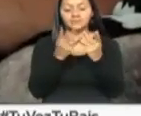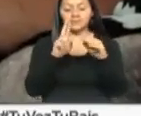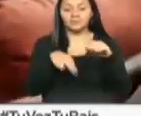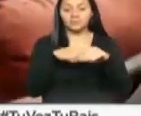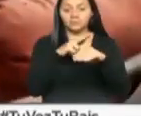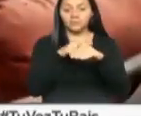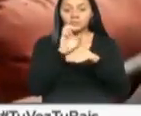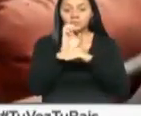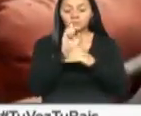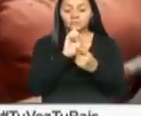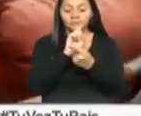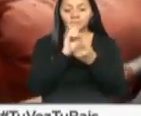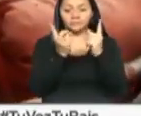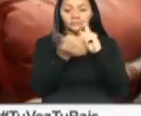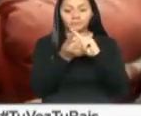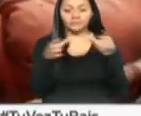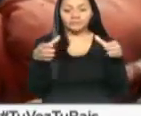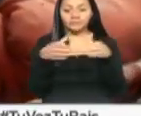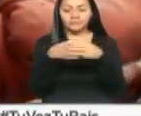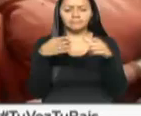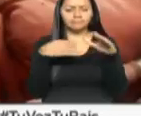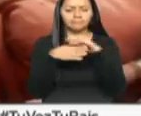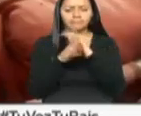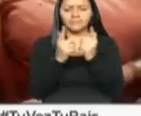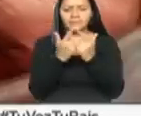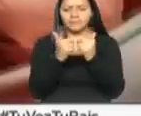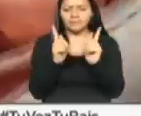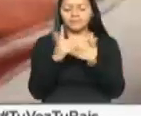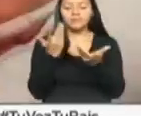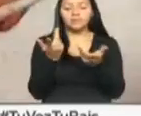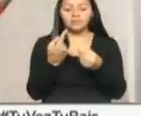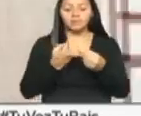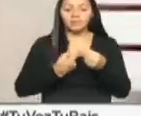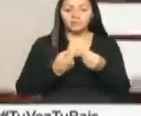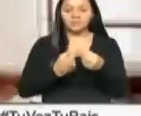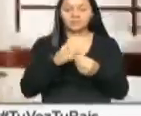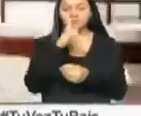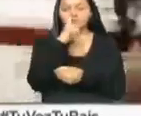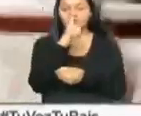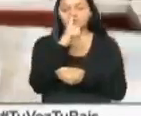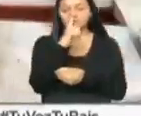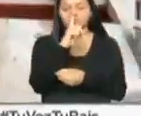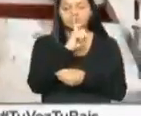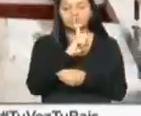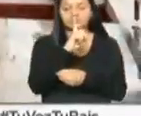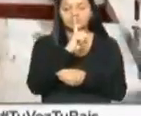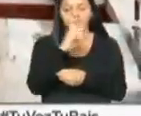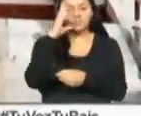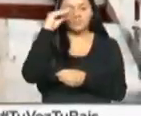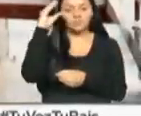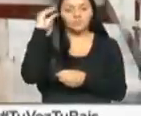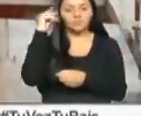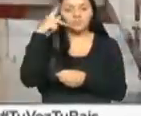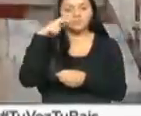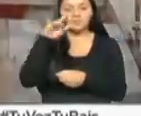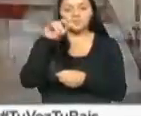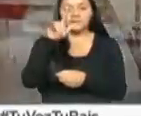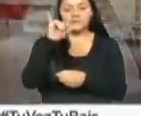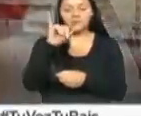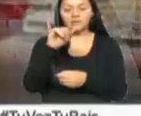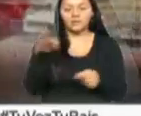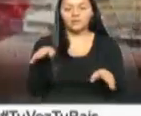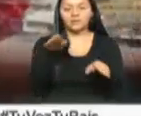de poesía en eventos de entrada libre en las ciudades de Quito, Latacunga, Salcedo, Riobamba, Pujilí,